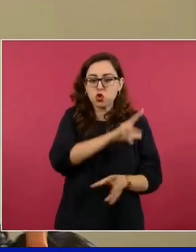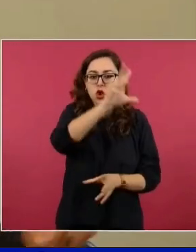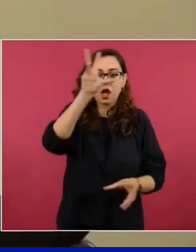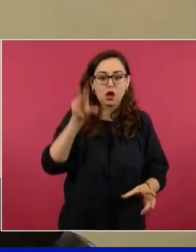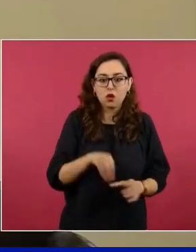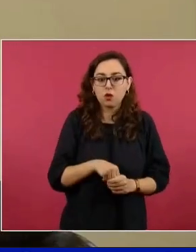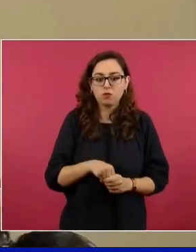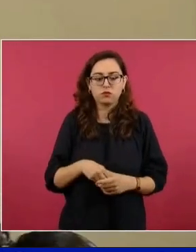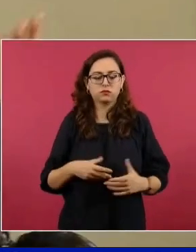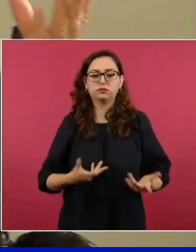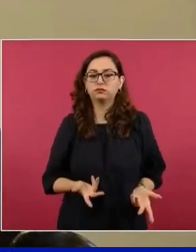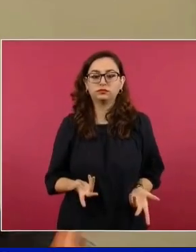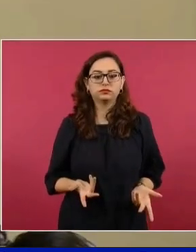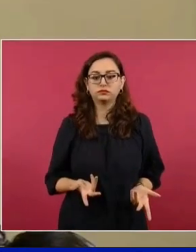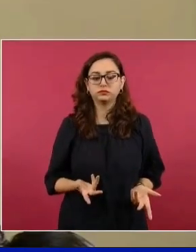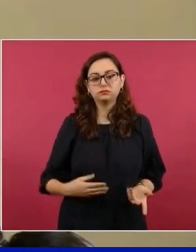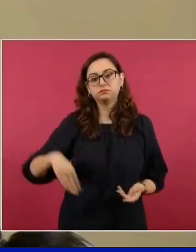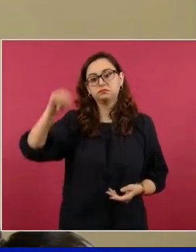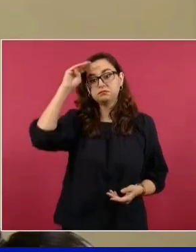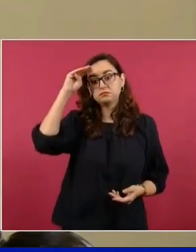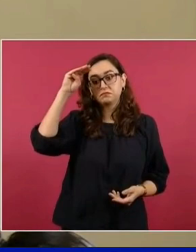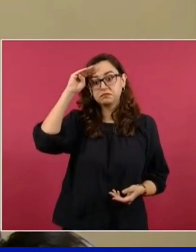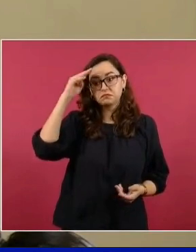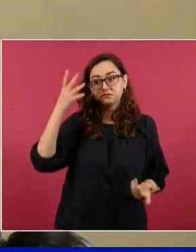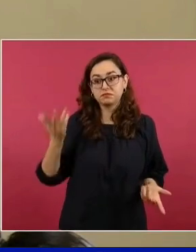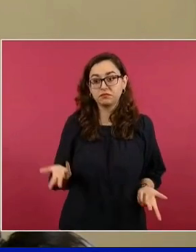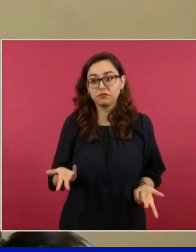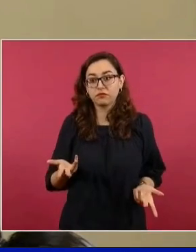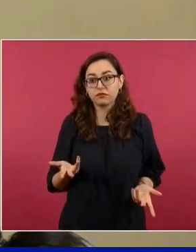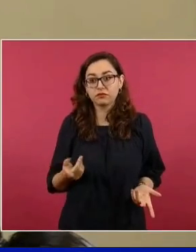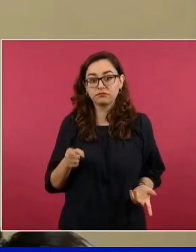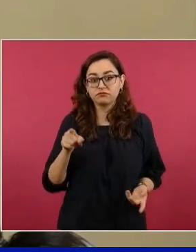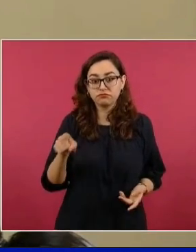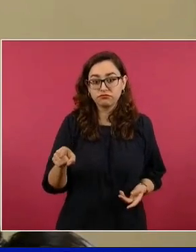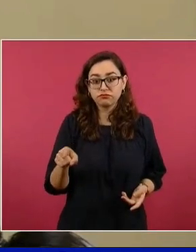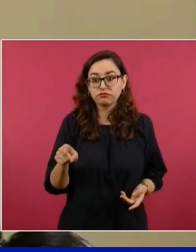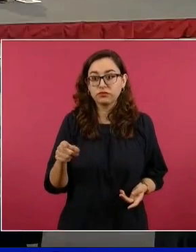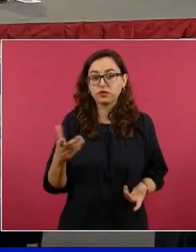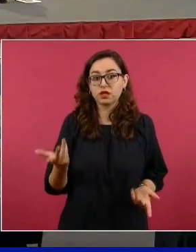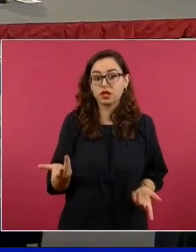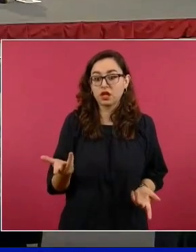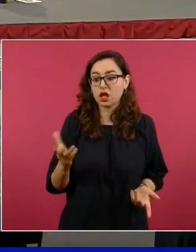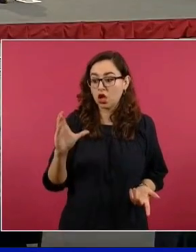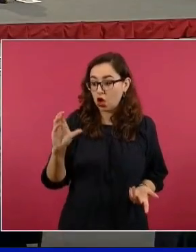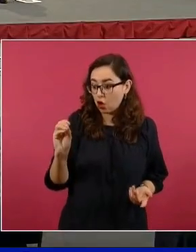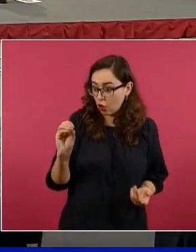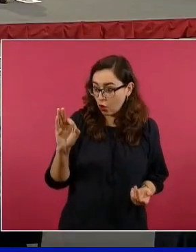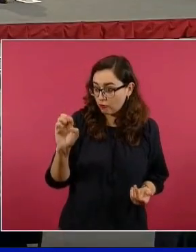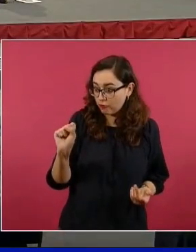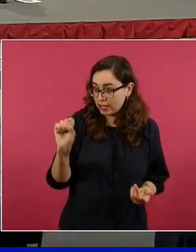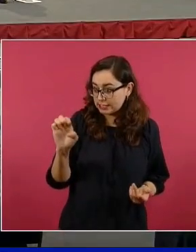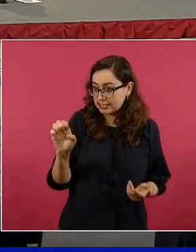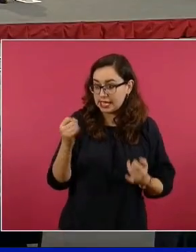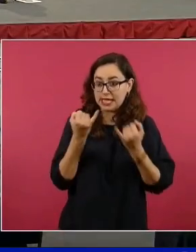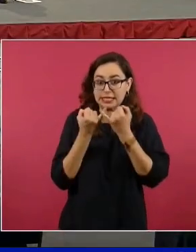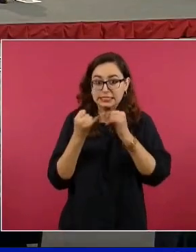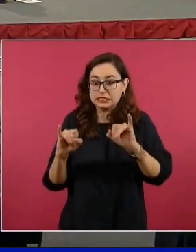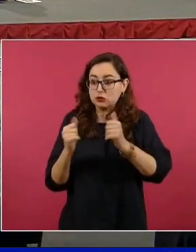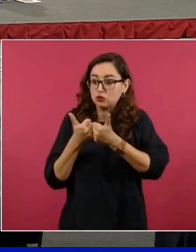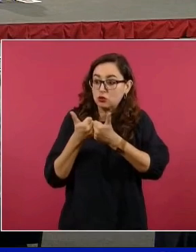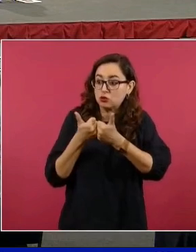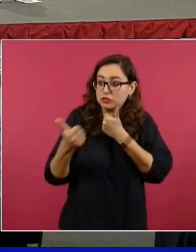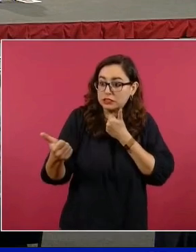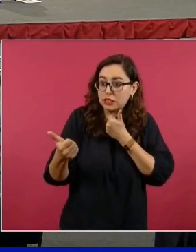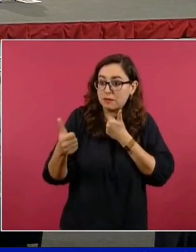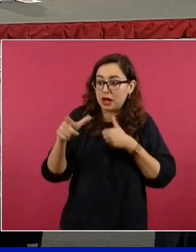un instituto autónomo que yo no veo que haga nada, ¿por qué no se aplica la